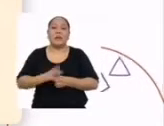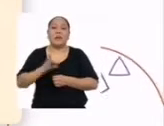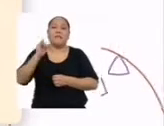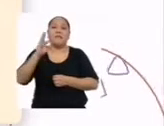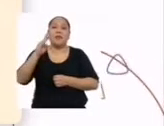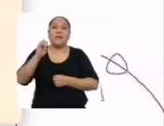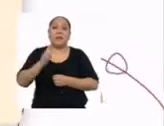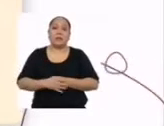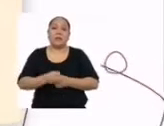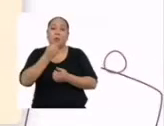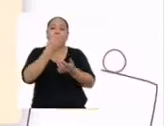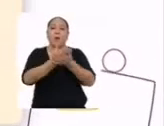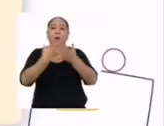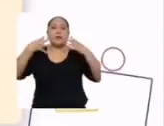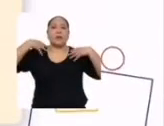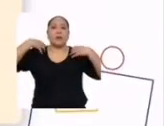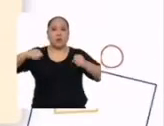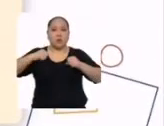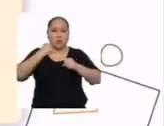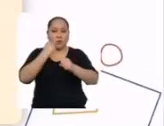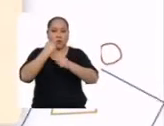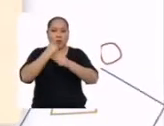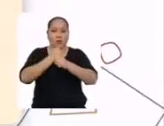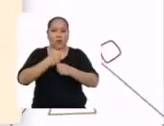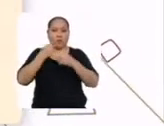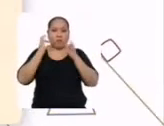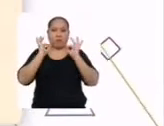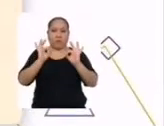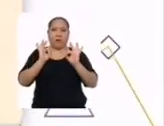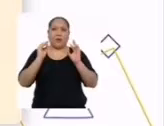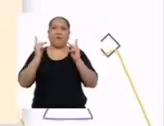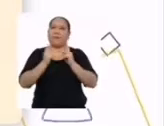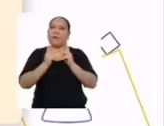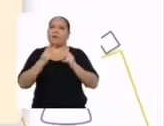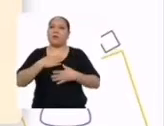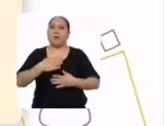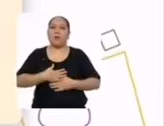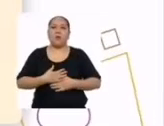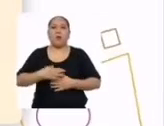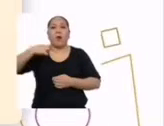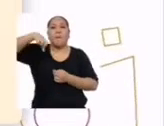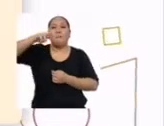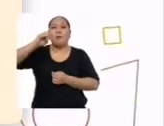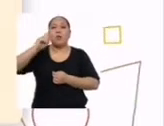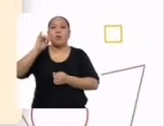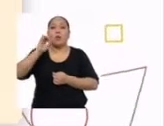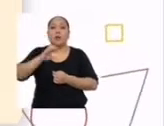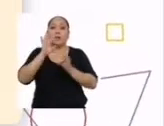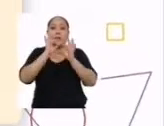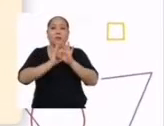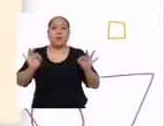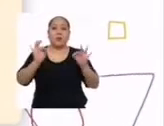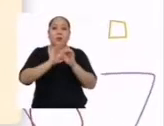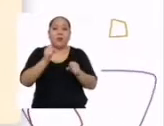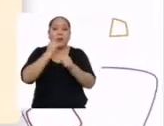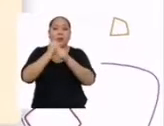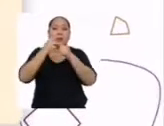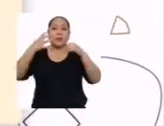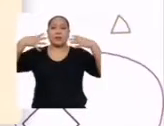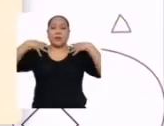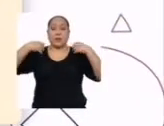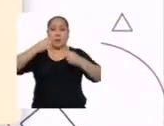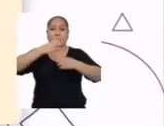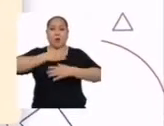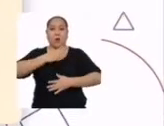salud y funcionamiento inmunológico normal de nuestro cuerpo. La proteína es esencial para el funcionamiento saludable de nuestro cuerpo y del